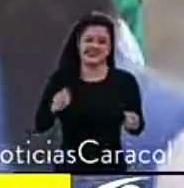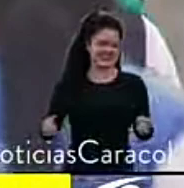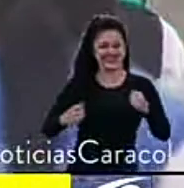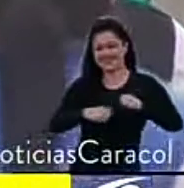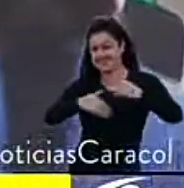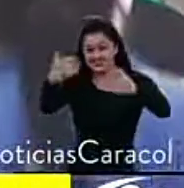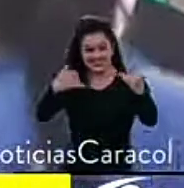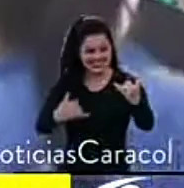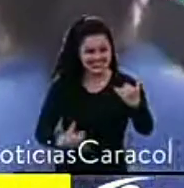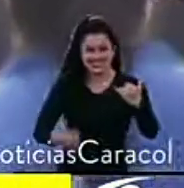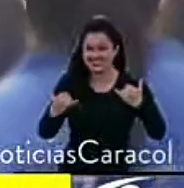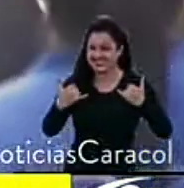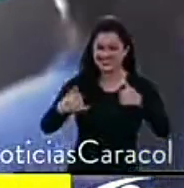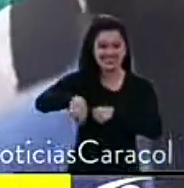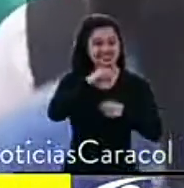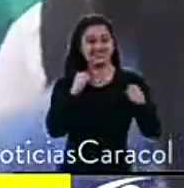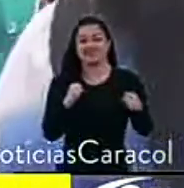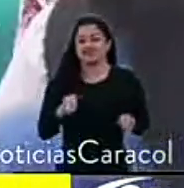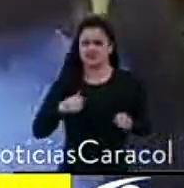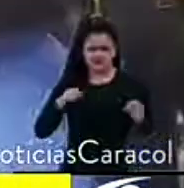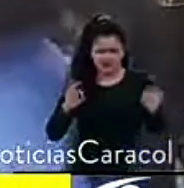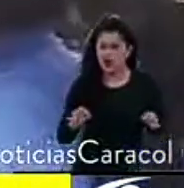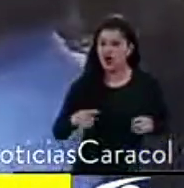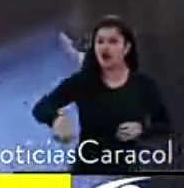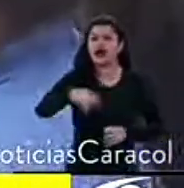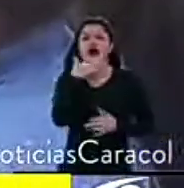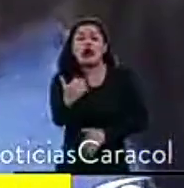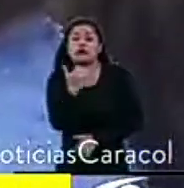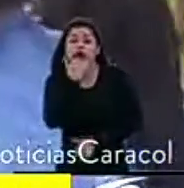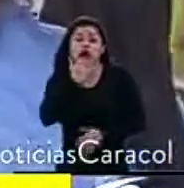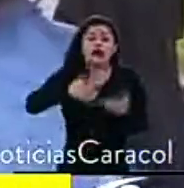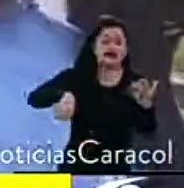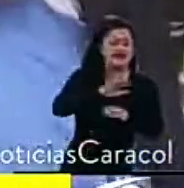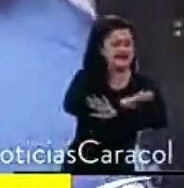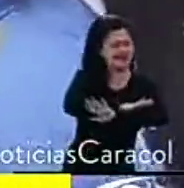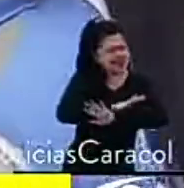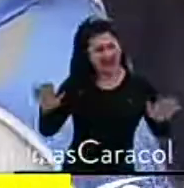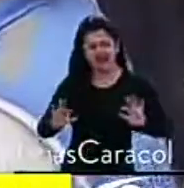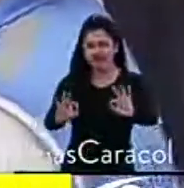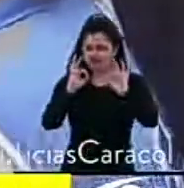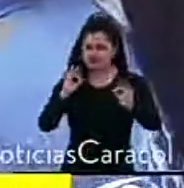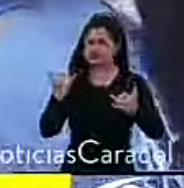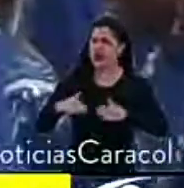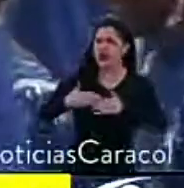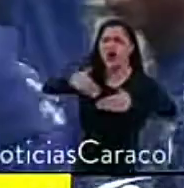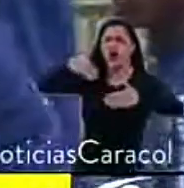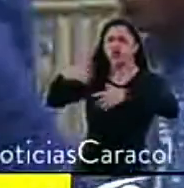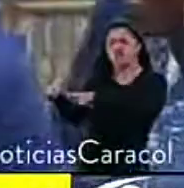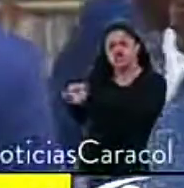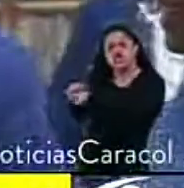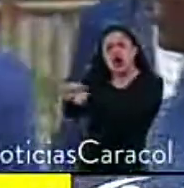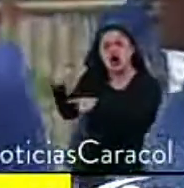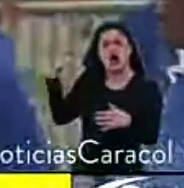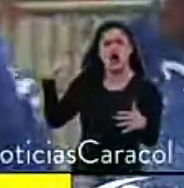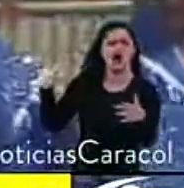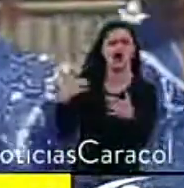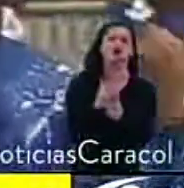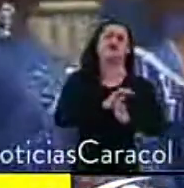fueron jornadas arduas de ensayos y selección de música para este colorido show. Todo viene como de un casting que lo venimos haciendo desde